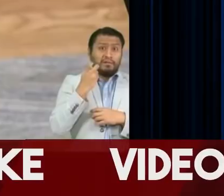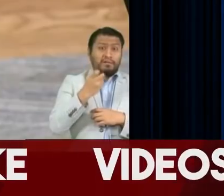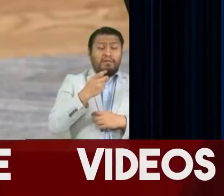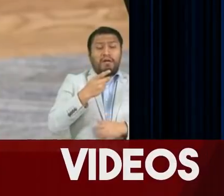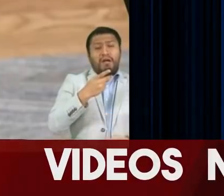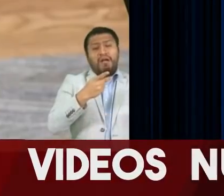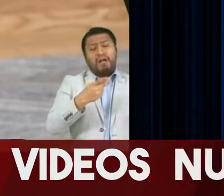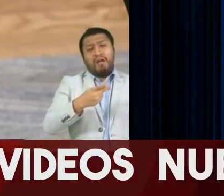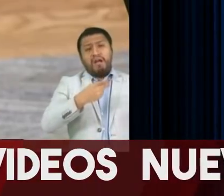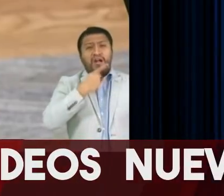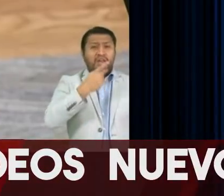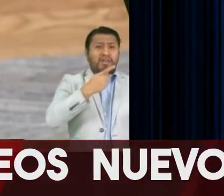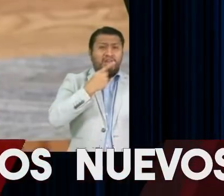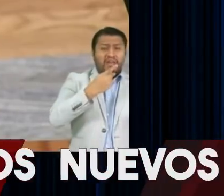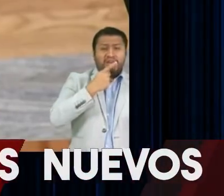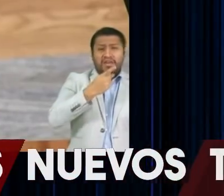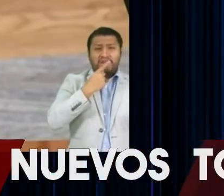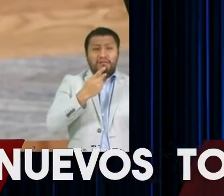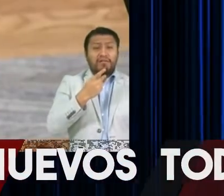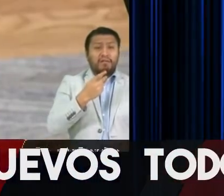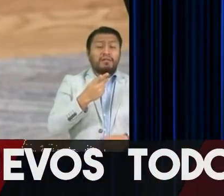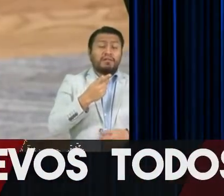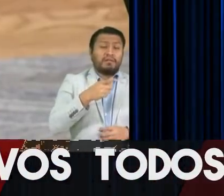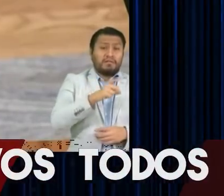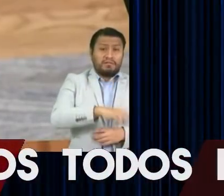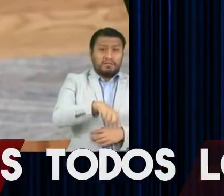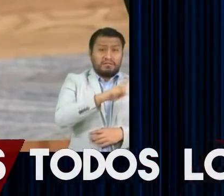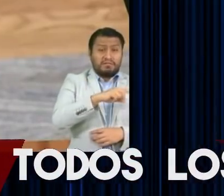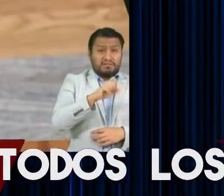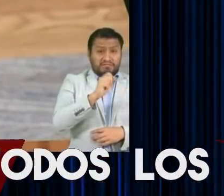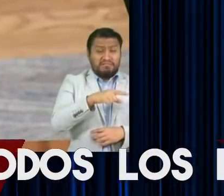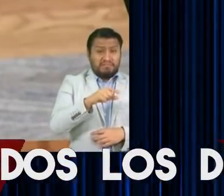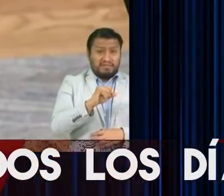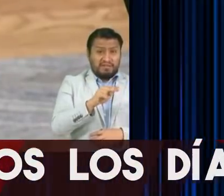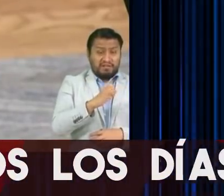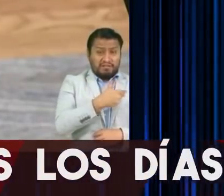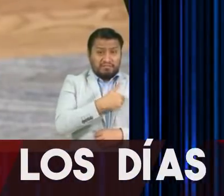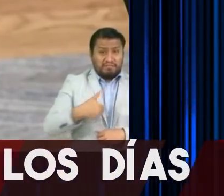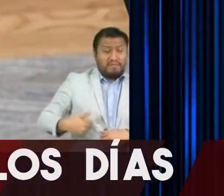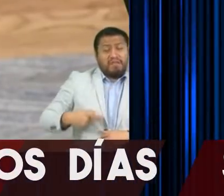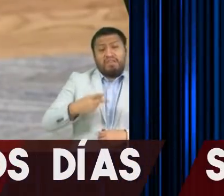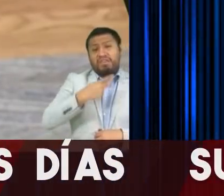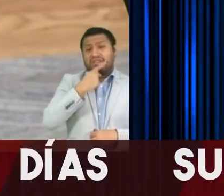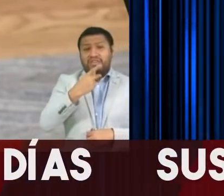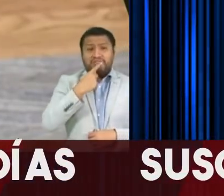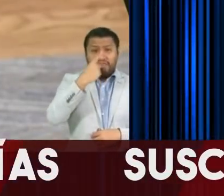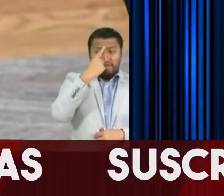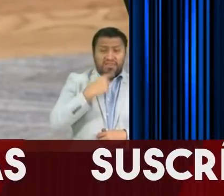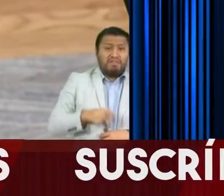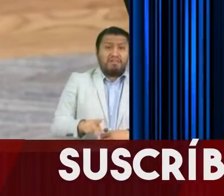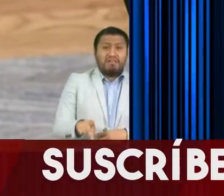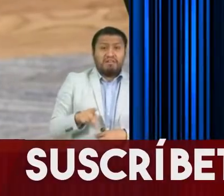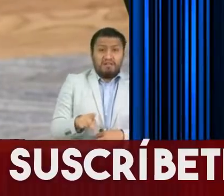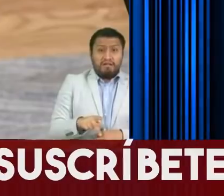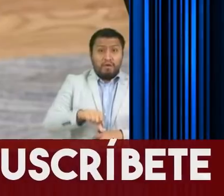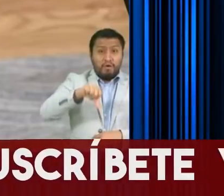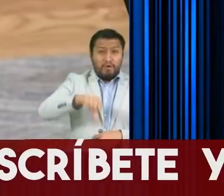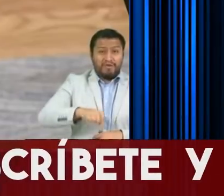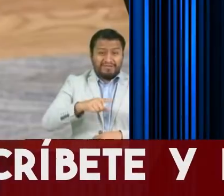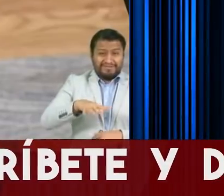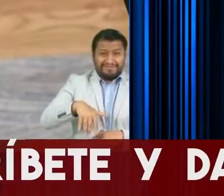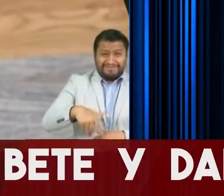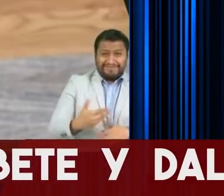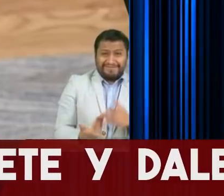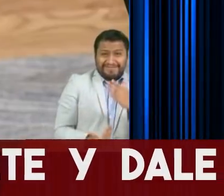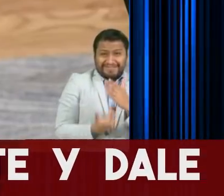discurso faccioso del presidente del Instituto Nacional Electoral pronunciado esta mañana